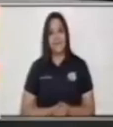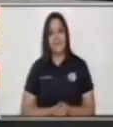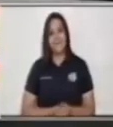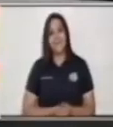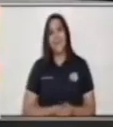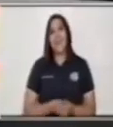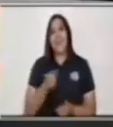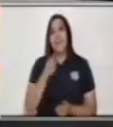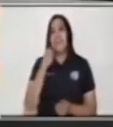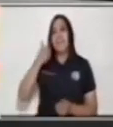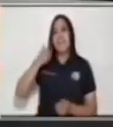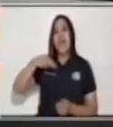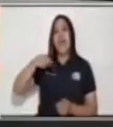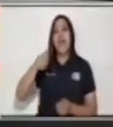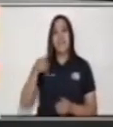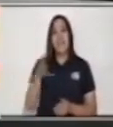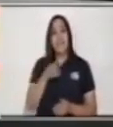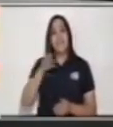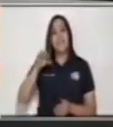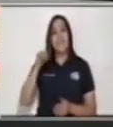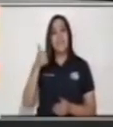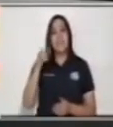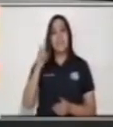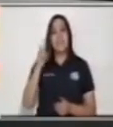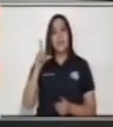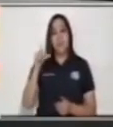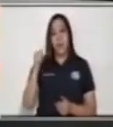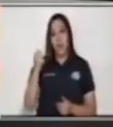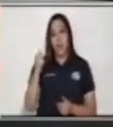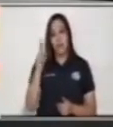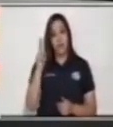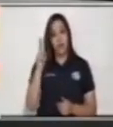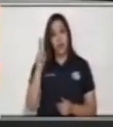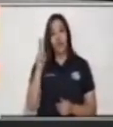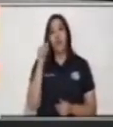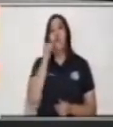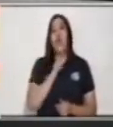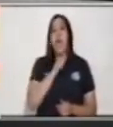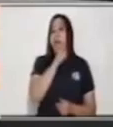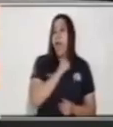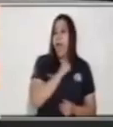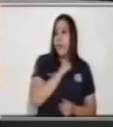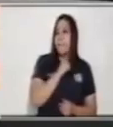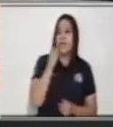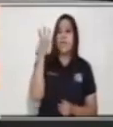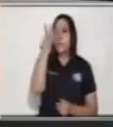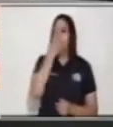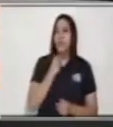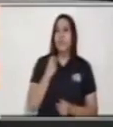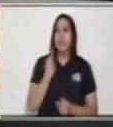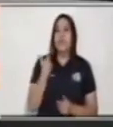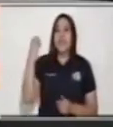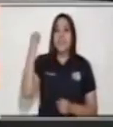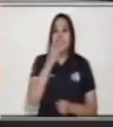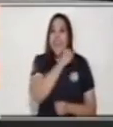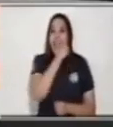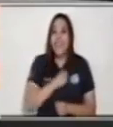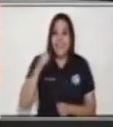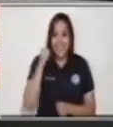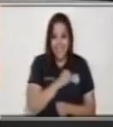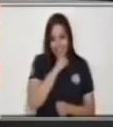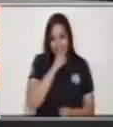Y es sobre Ana y Paula. Ana y Paula son 2 gemelas muy lindas y están cantando